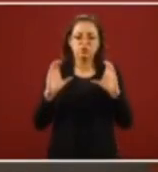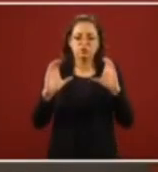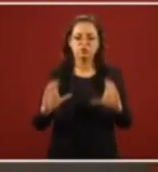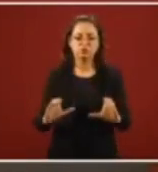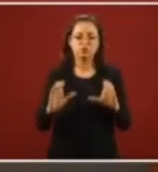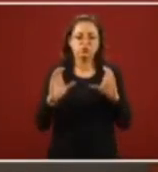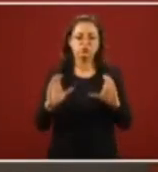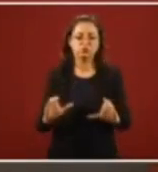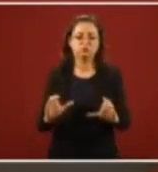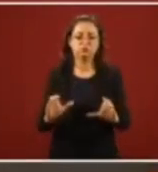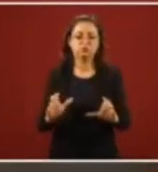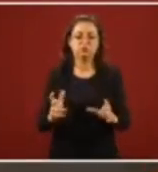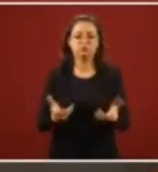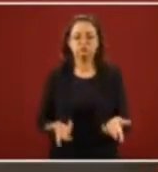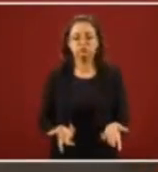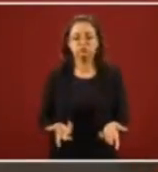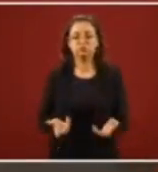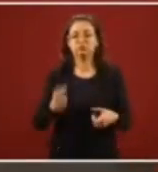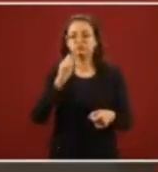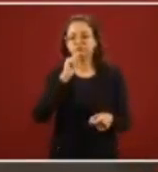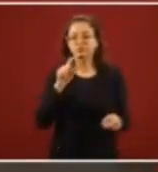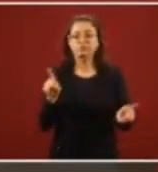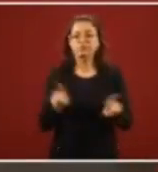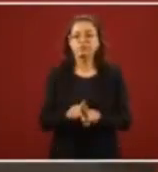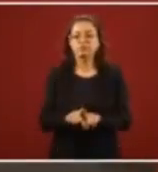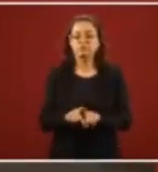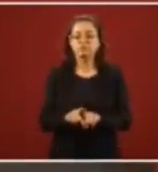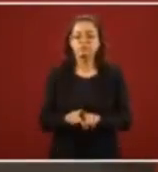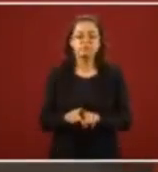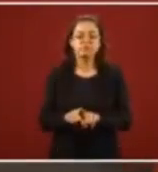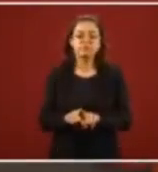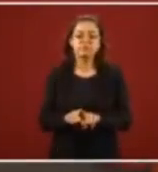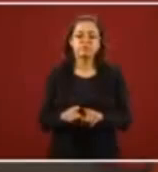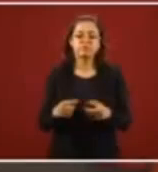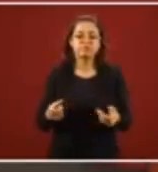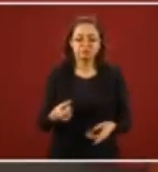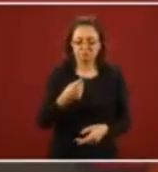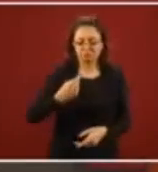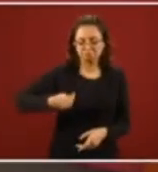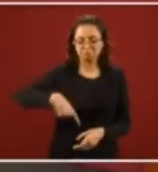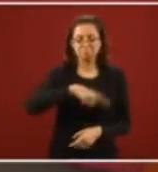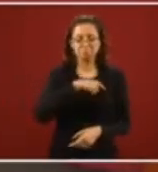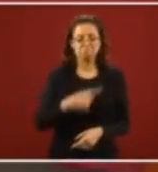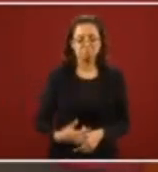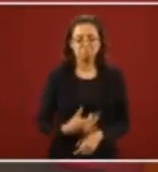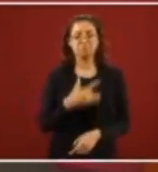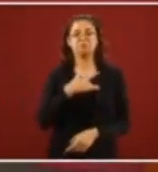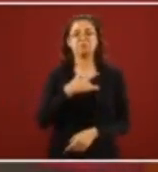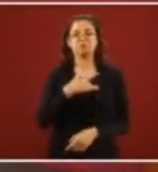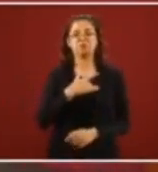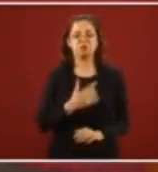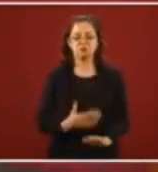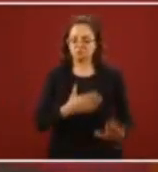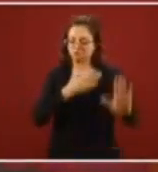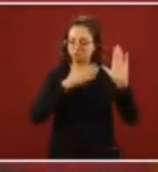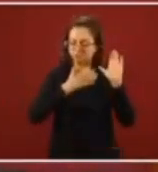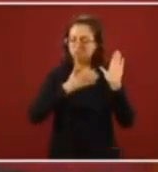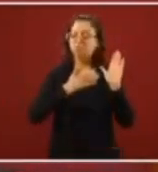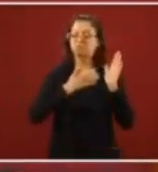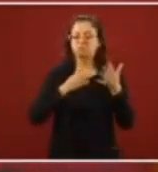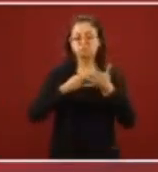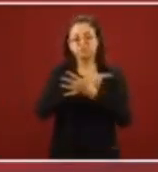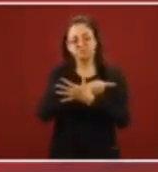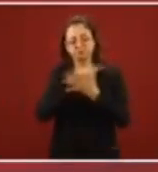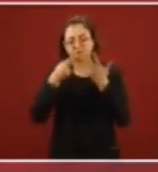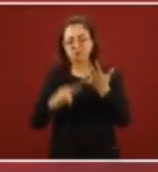y el compromiso nuestro de seguir dando opciones alternativas